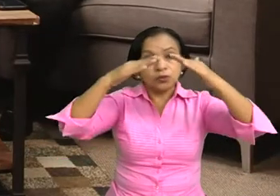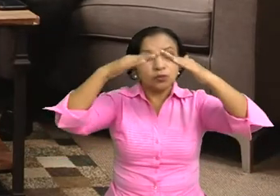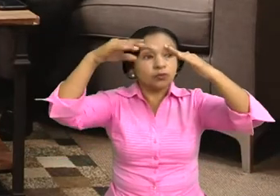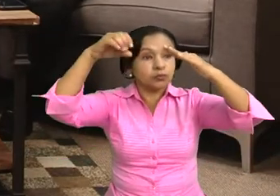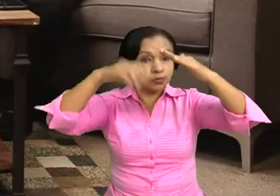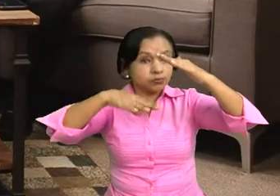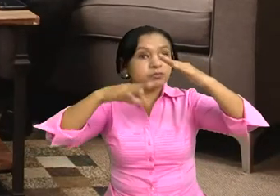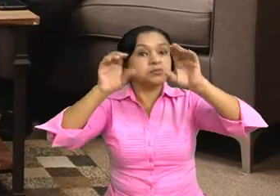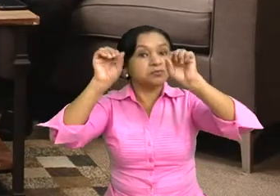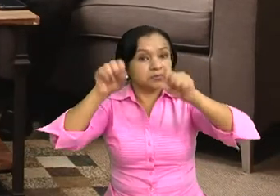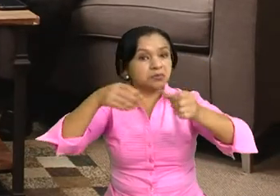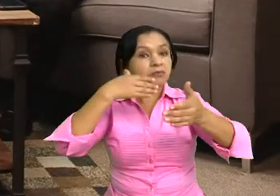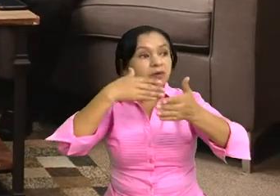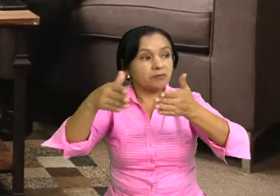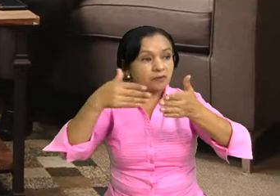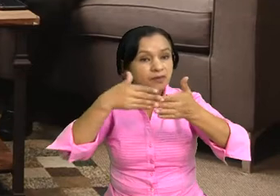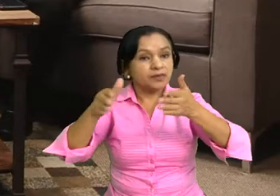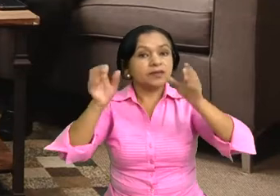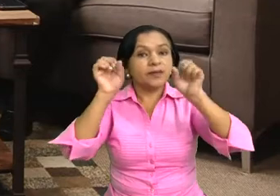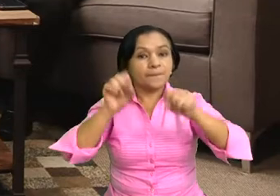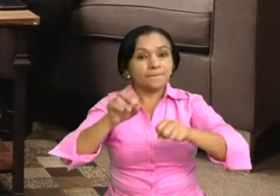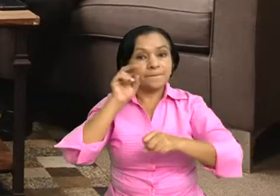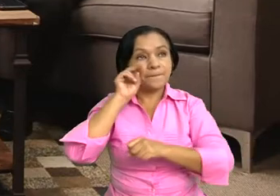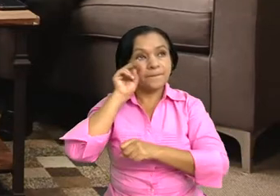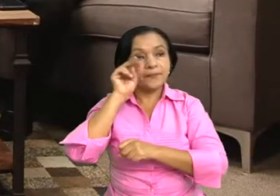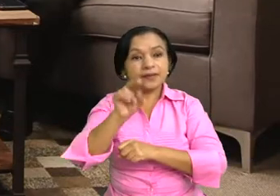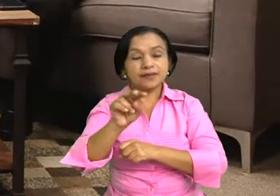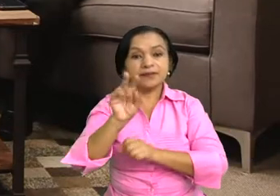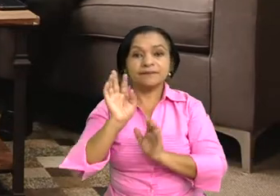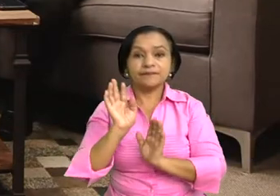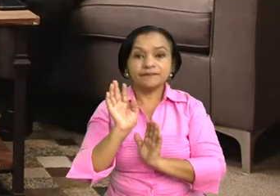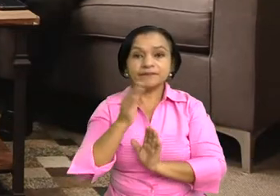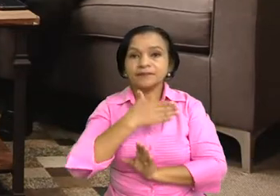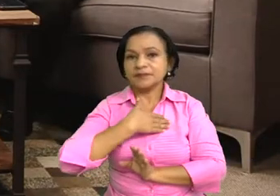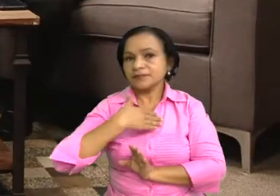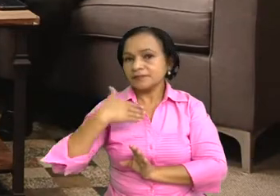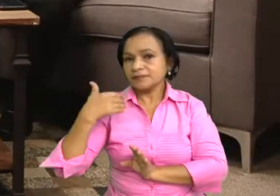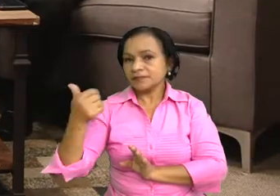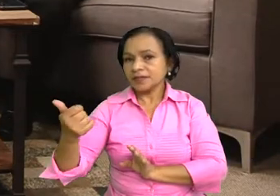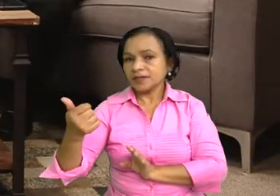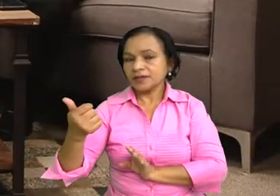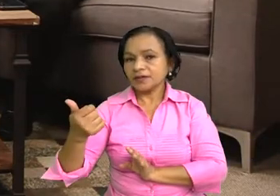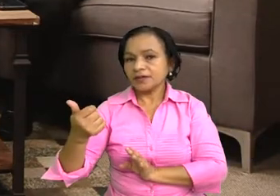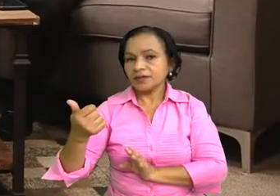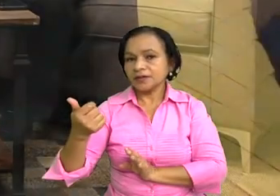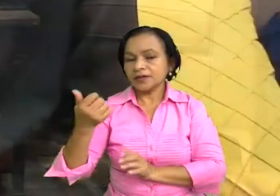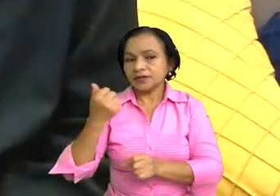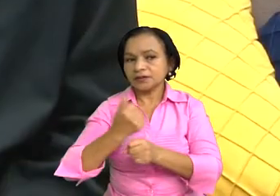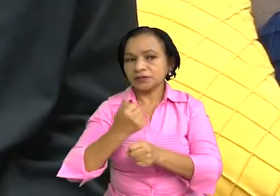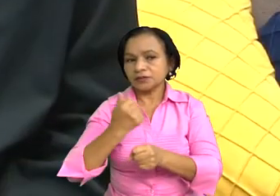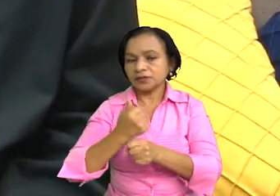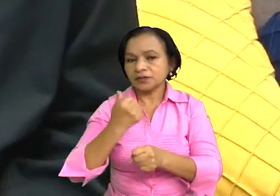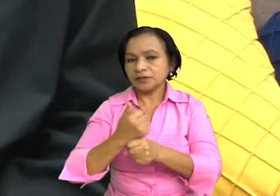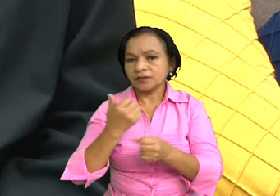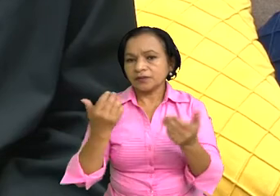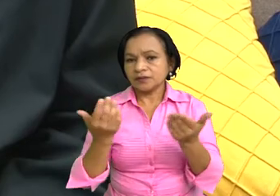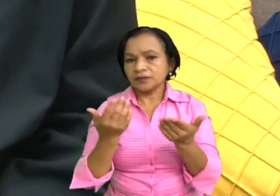energía eólica, que se pueden ver mejorados, pues, en su funcionamiento general.